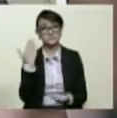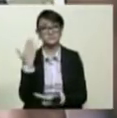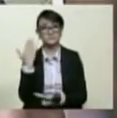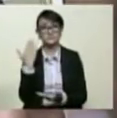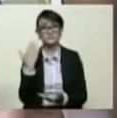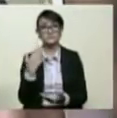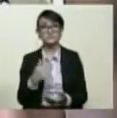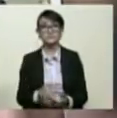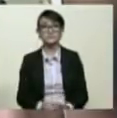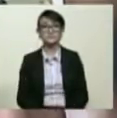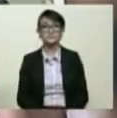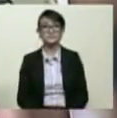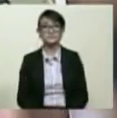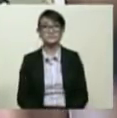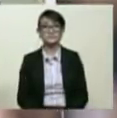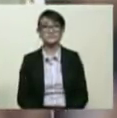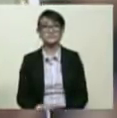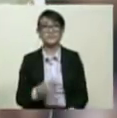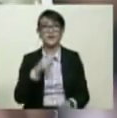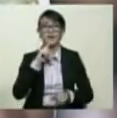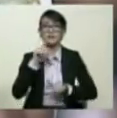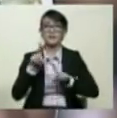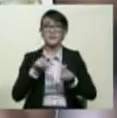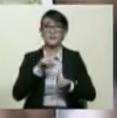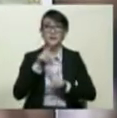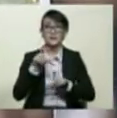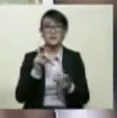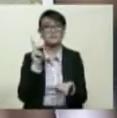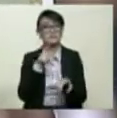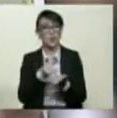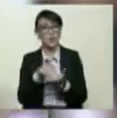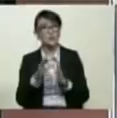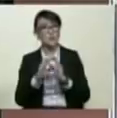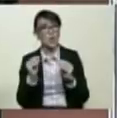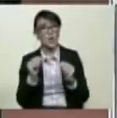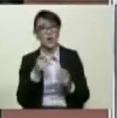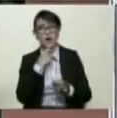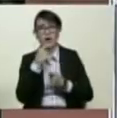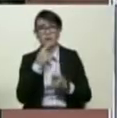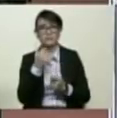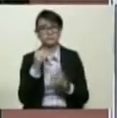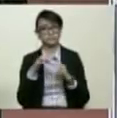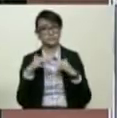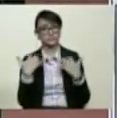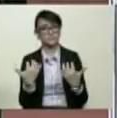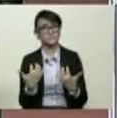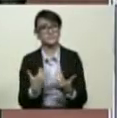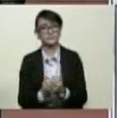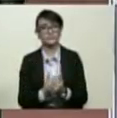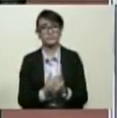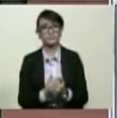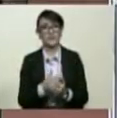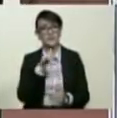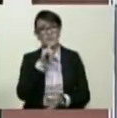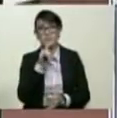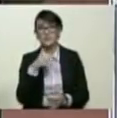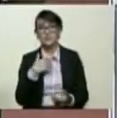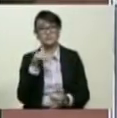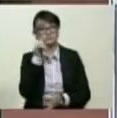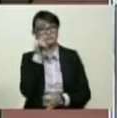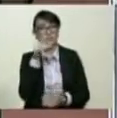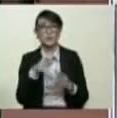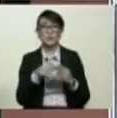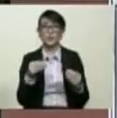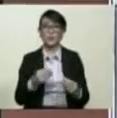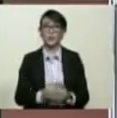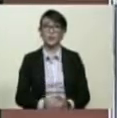Venezolana Televisión, YBKE Mundial, Radio Nacional de Venezuela. Y no solamente cubrimos todas sus informaciones,